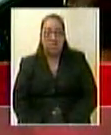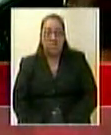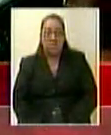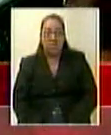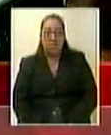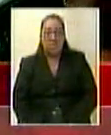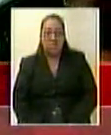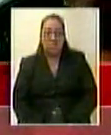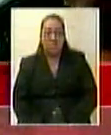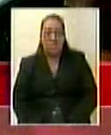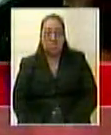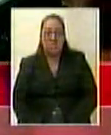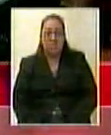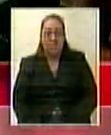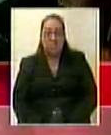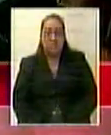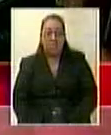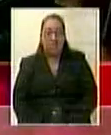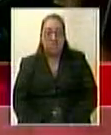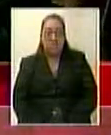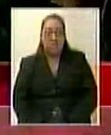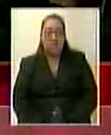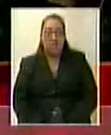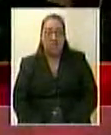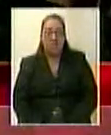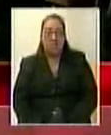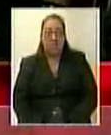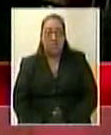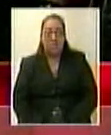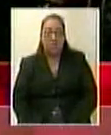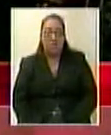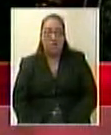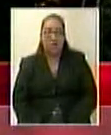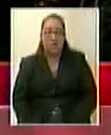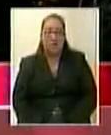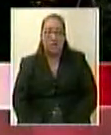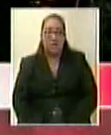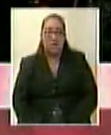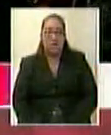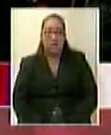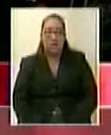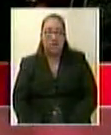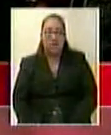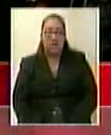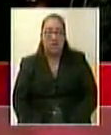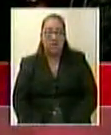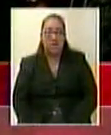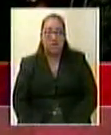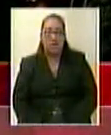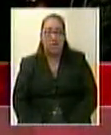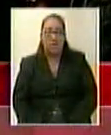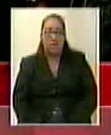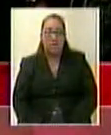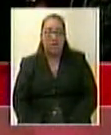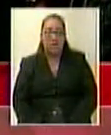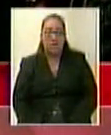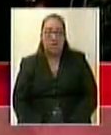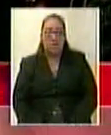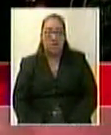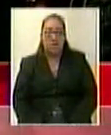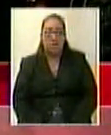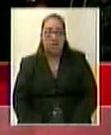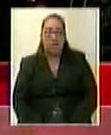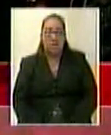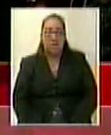de la mujer para todas las mujeres a nivel nacional y por lo creo Nosotros hemos